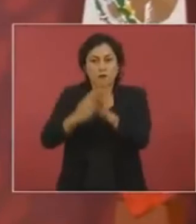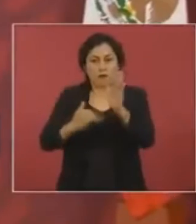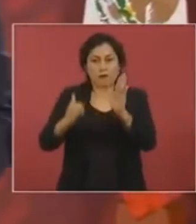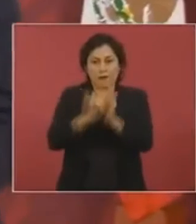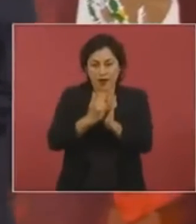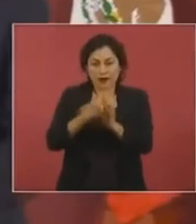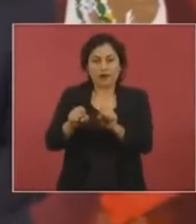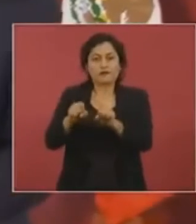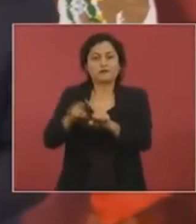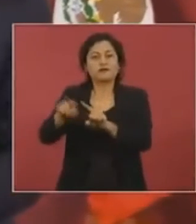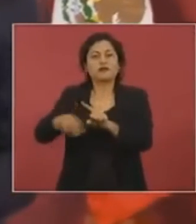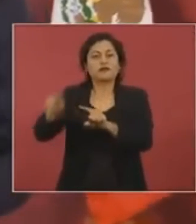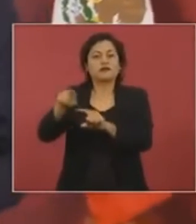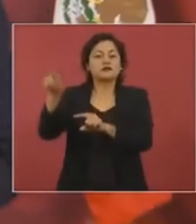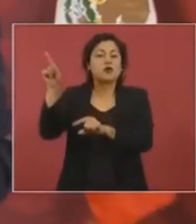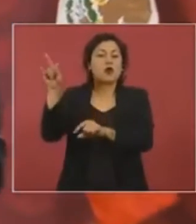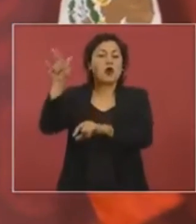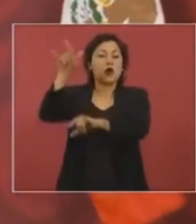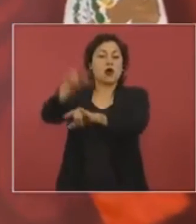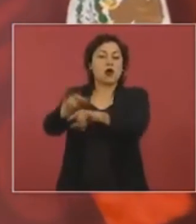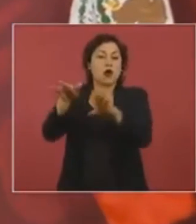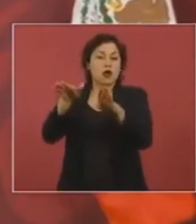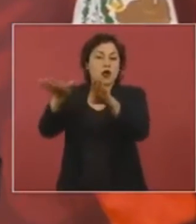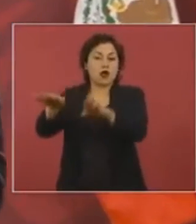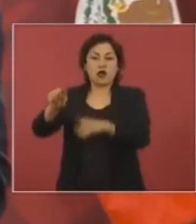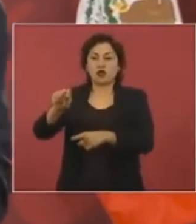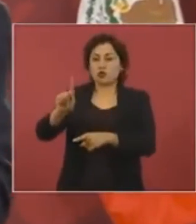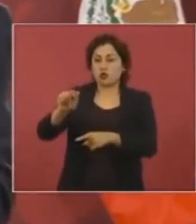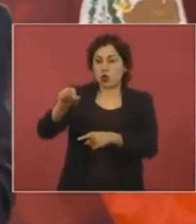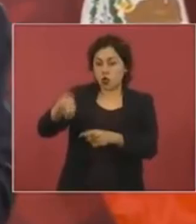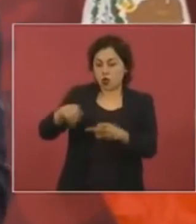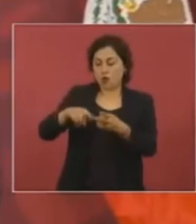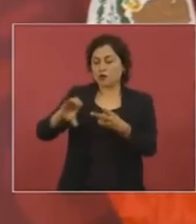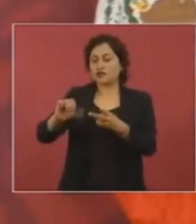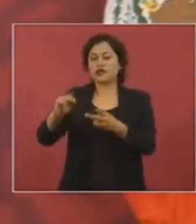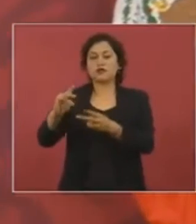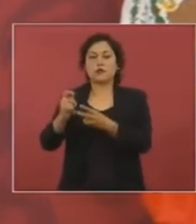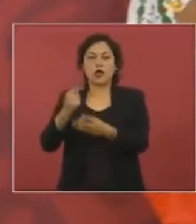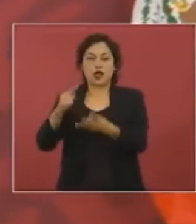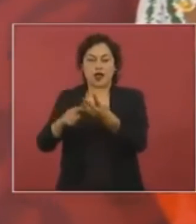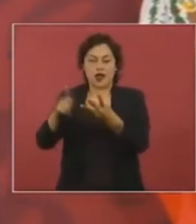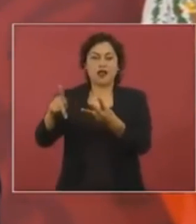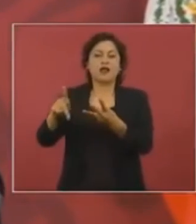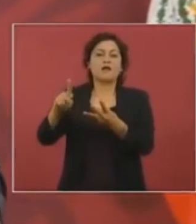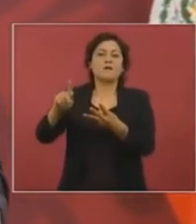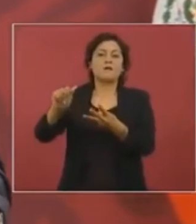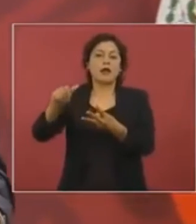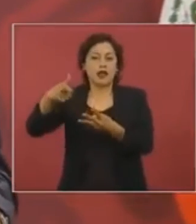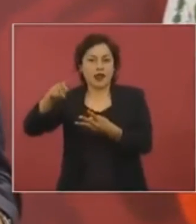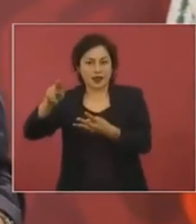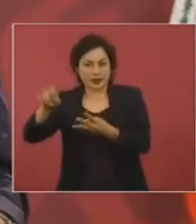Este plan se llevará a cabo con tal de que el avión no se encuentre varado, por ello se rentará para lograr generar ingresos para poder pagar su